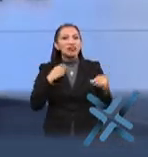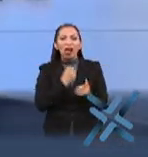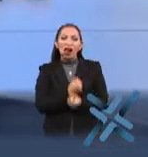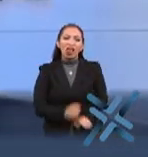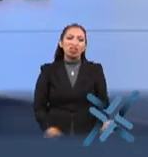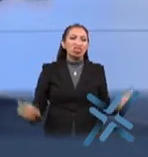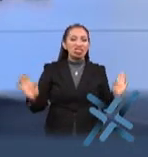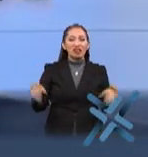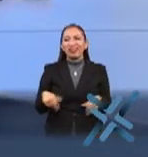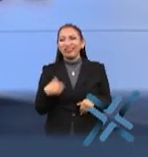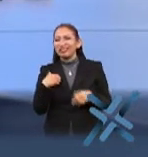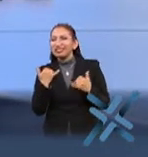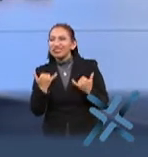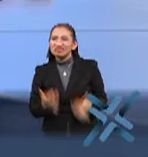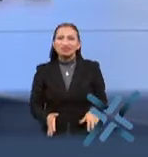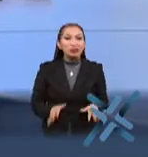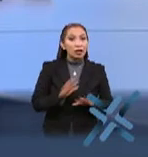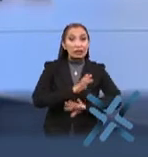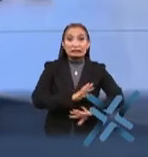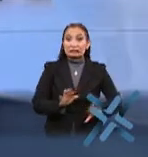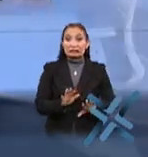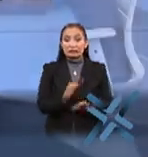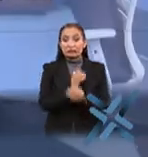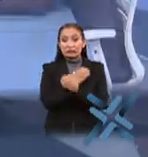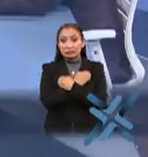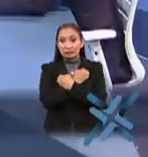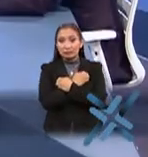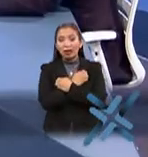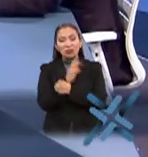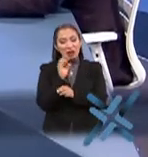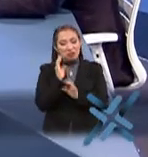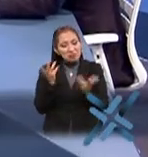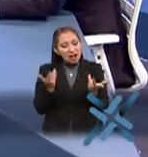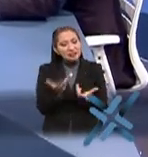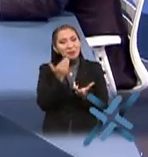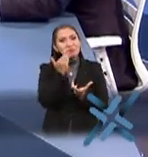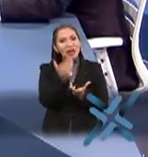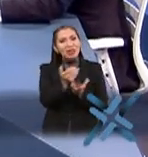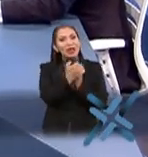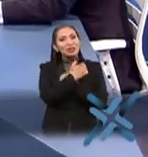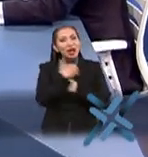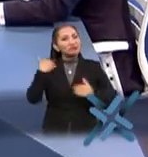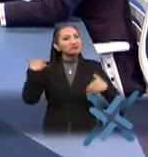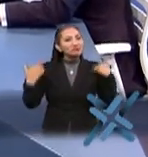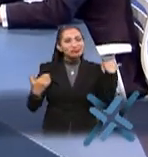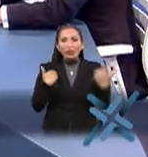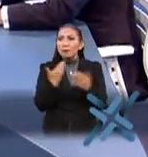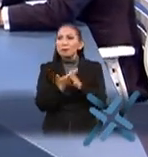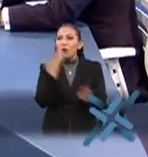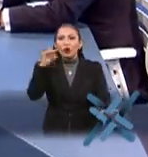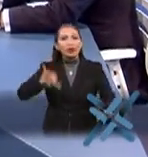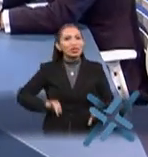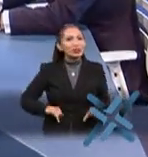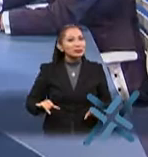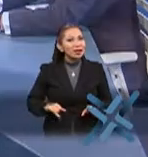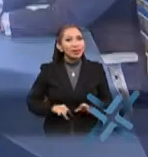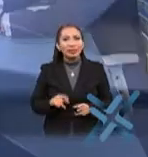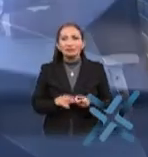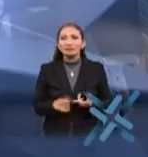ni farragoso ni complicado, ¿no? Lo vamos a hacer muy entretenido, muy